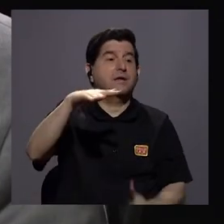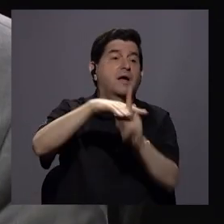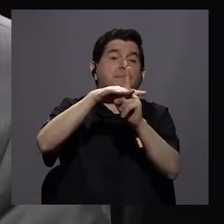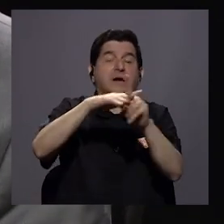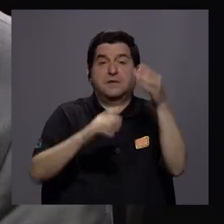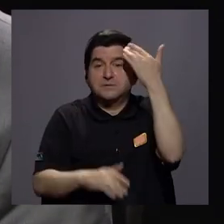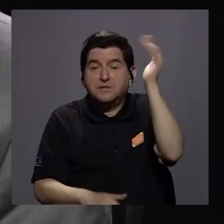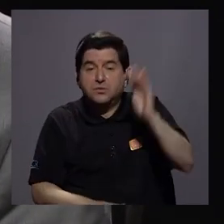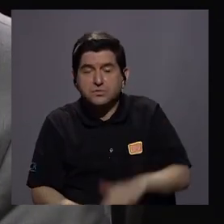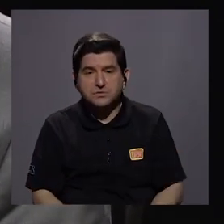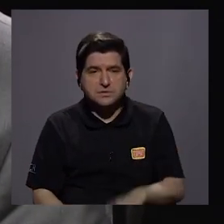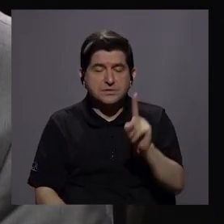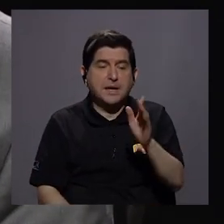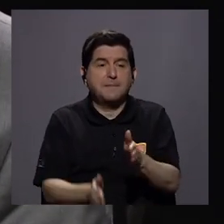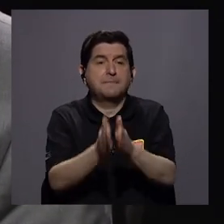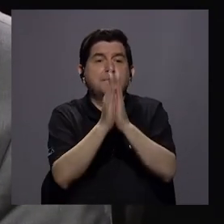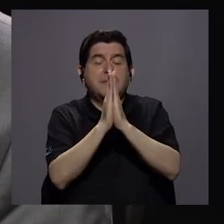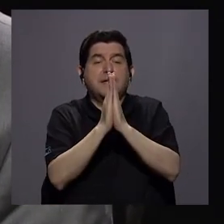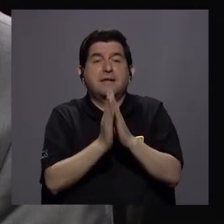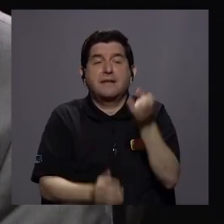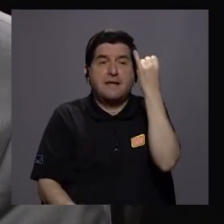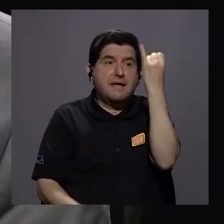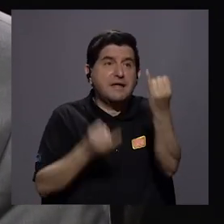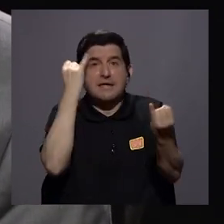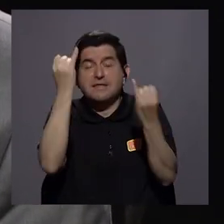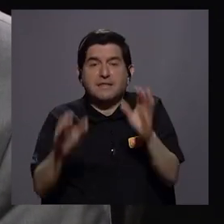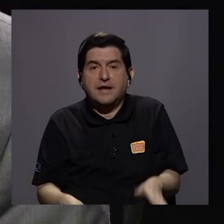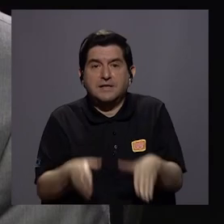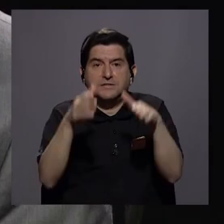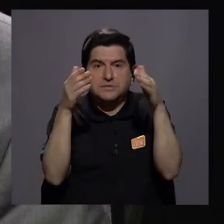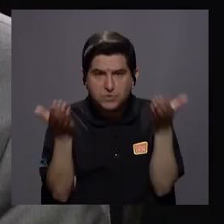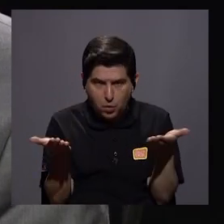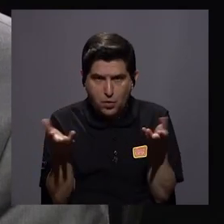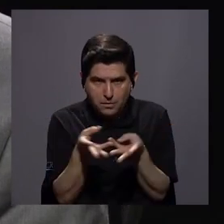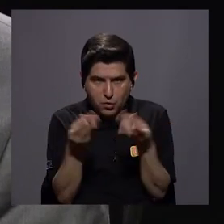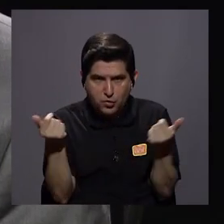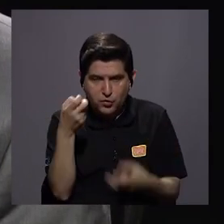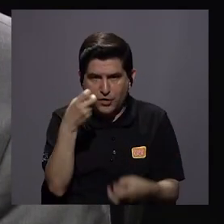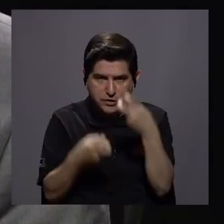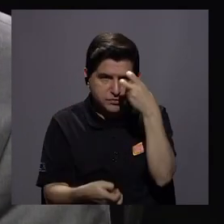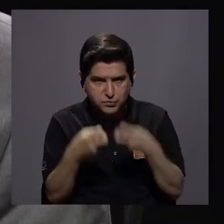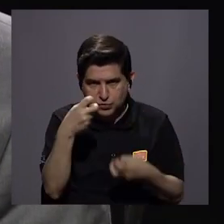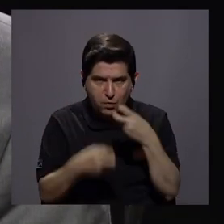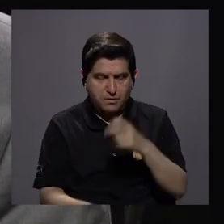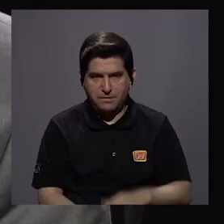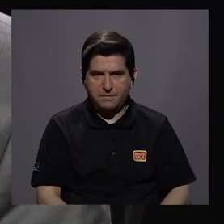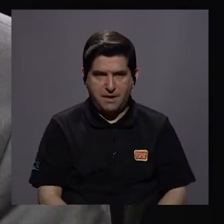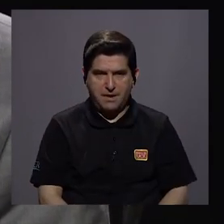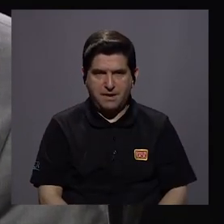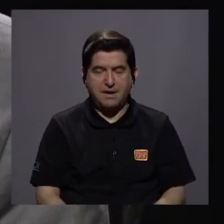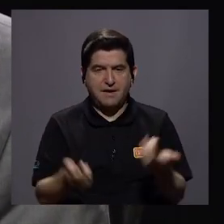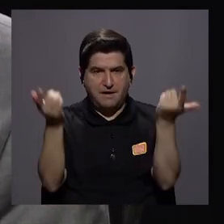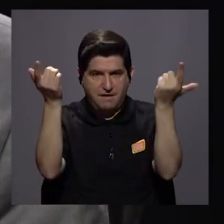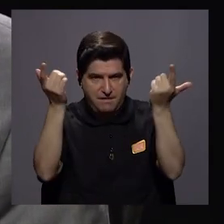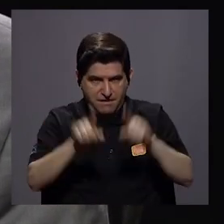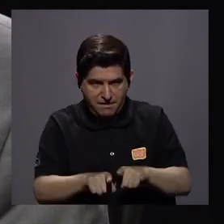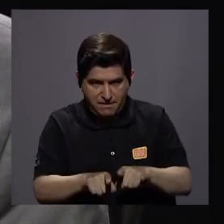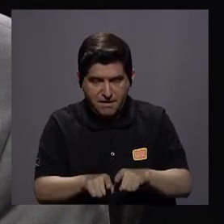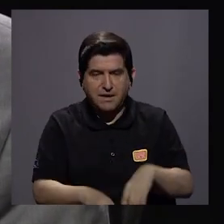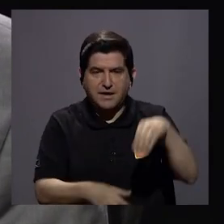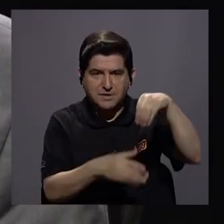no sé, mil mociones, mil ideas de sí. cómo resolver un problema, digamos,